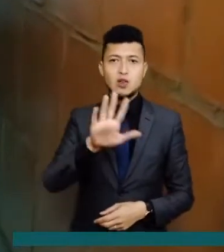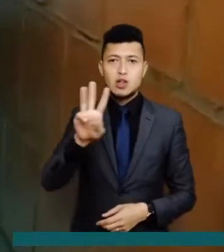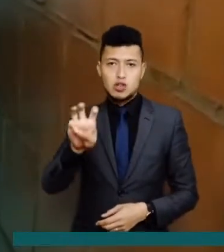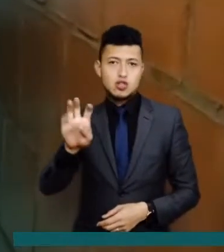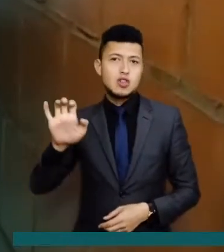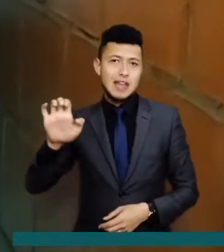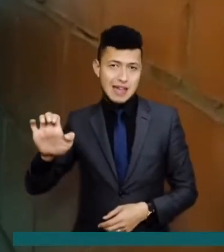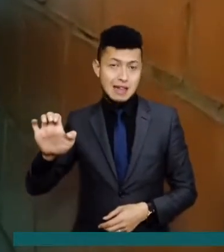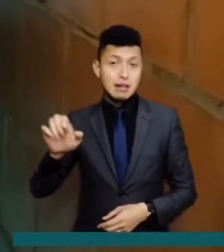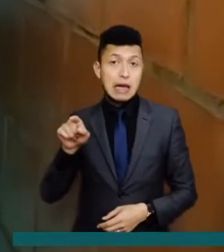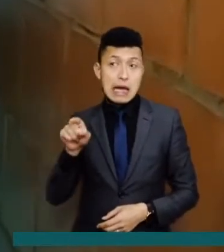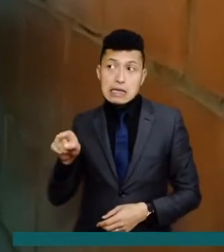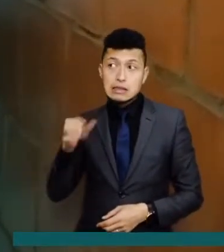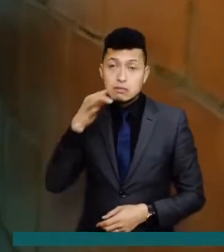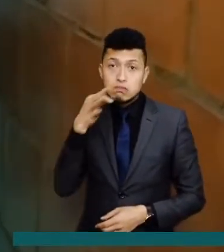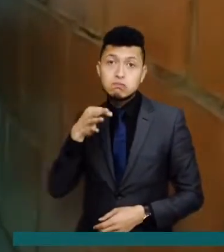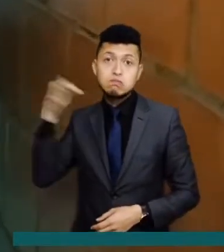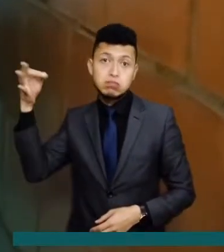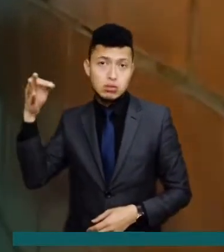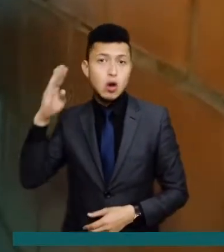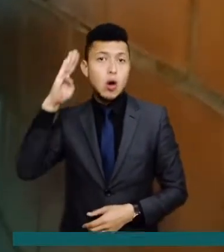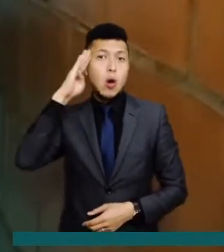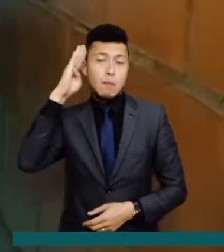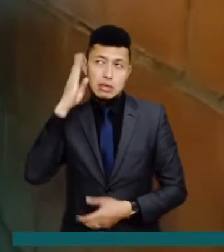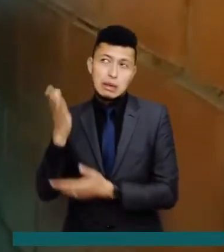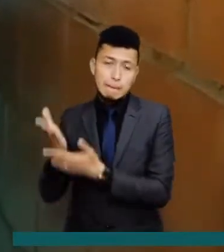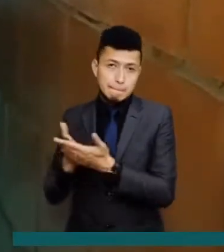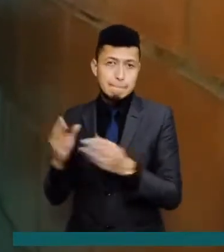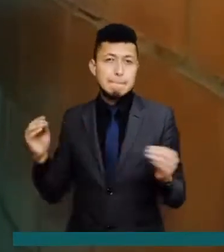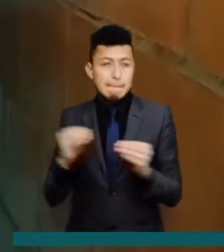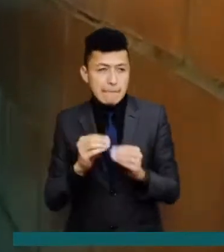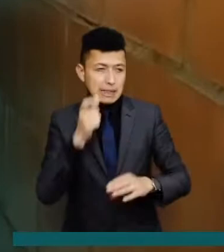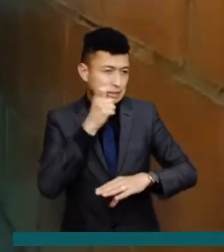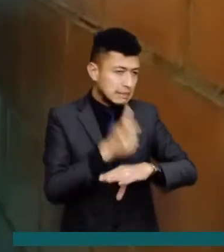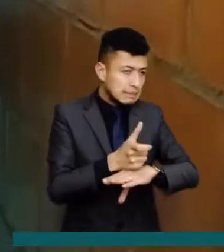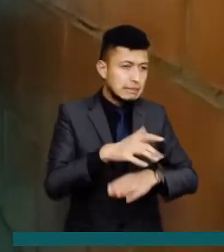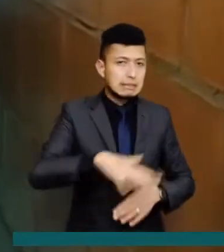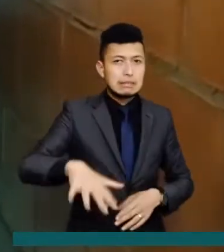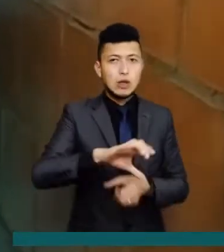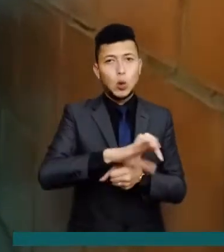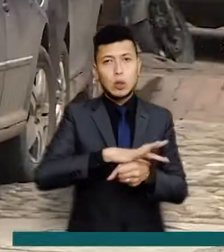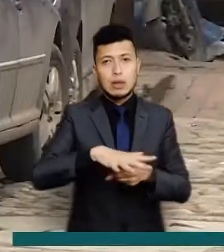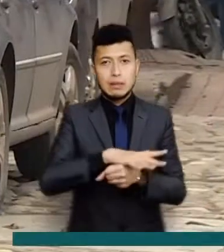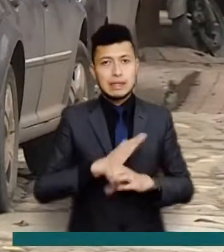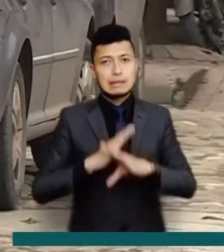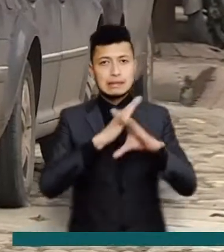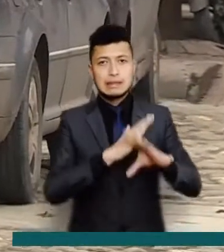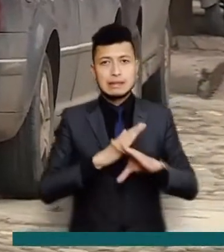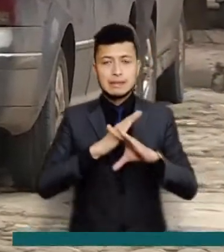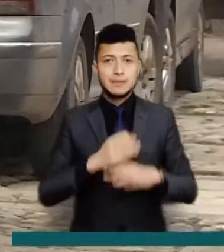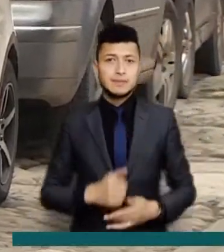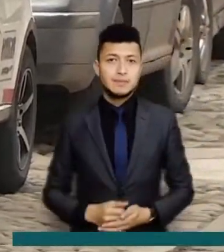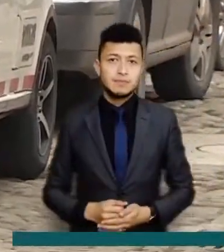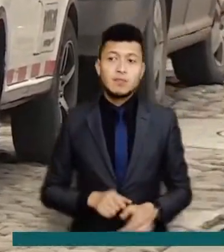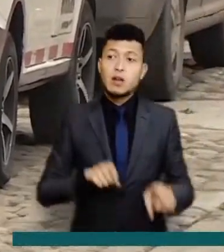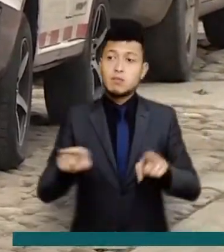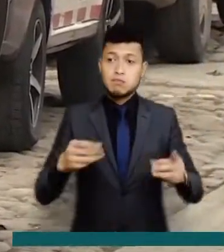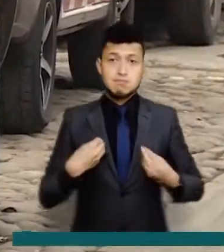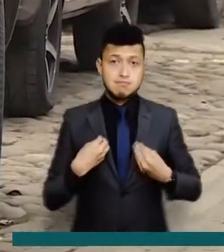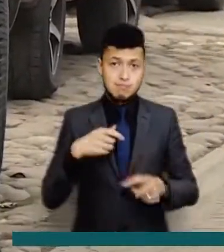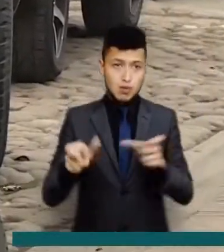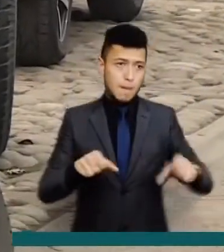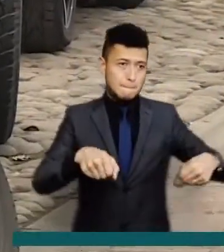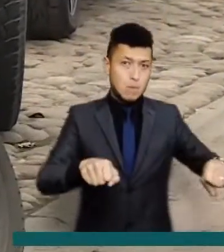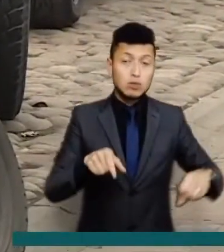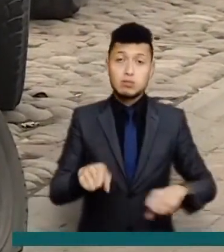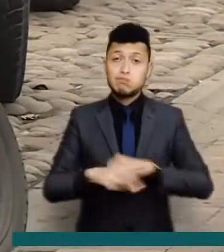VPD58E. El reporte del video es para que la policía esté más pendiente de la inseguridad que hay en Cundinamarca. Según motociclistas y habitantes en general, en